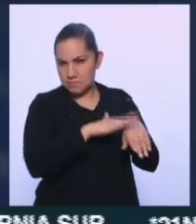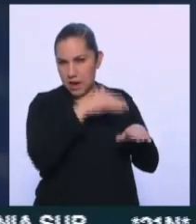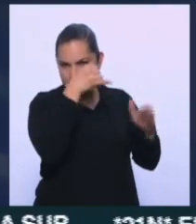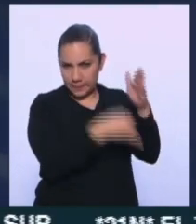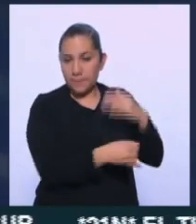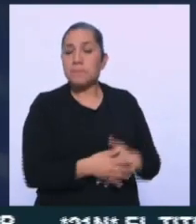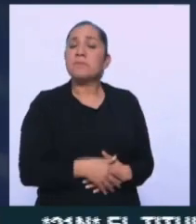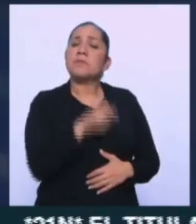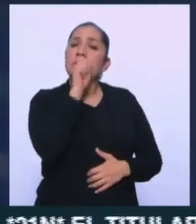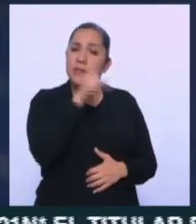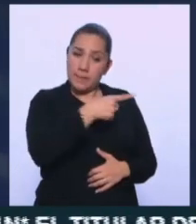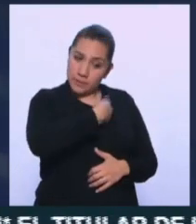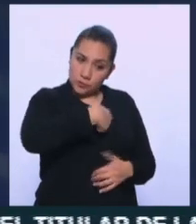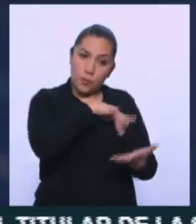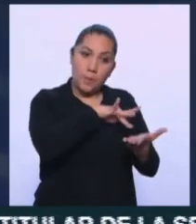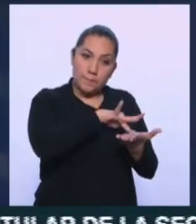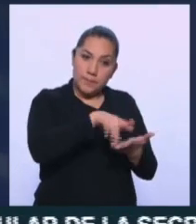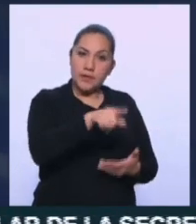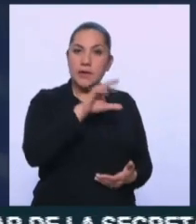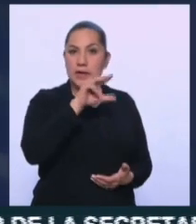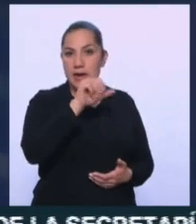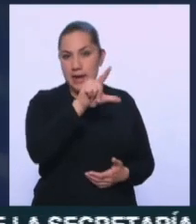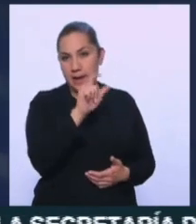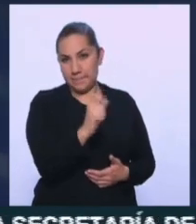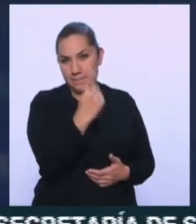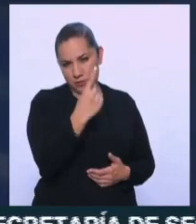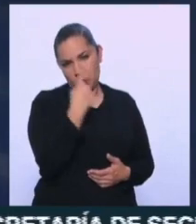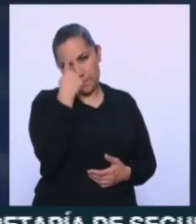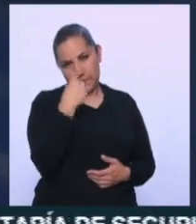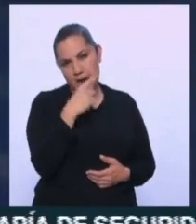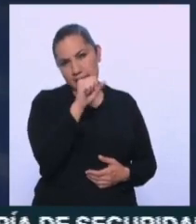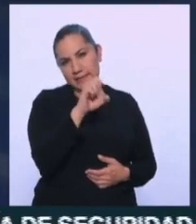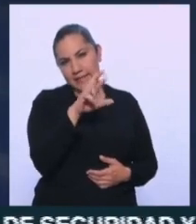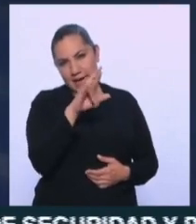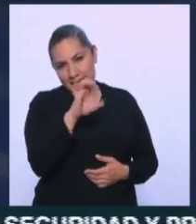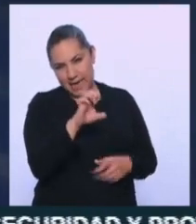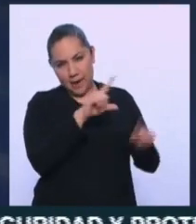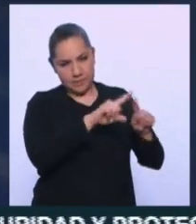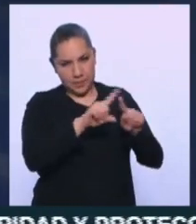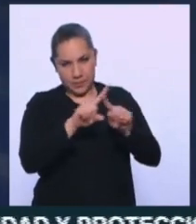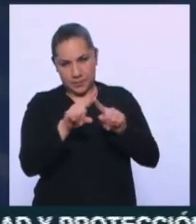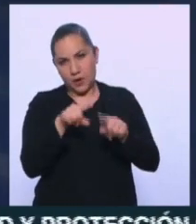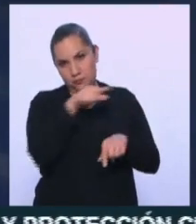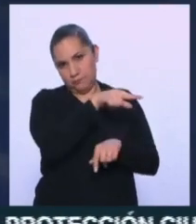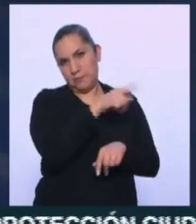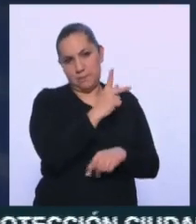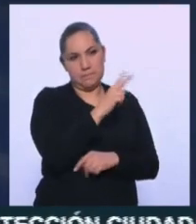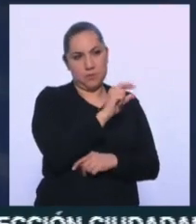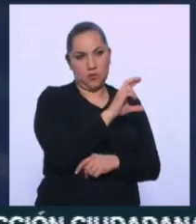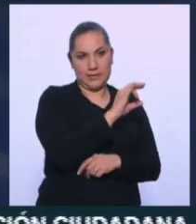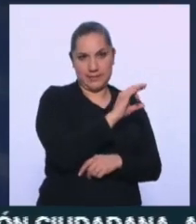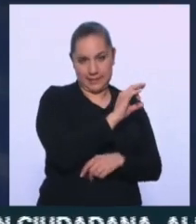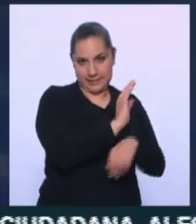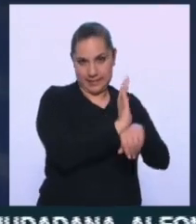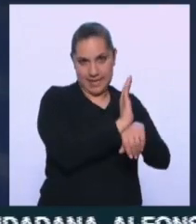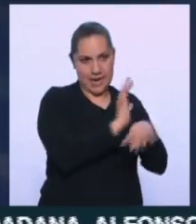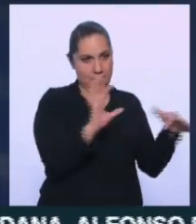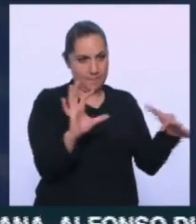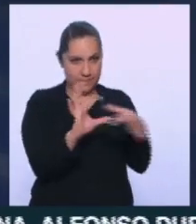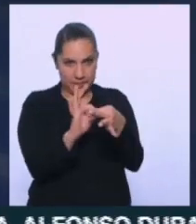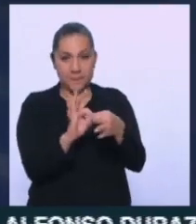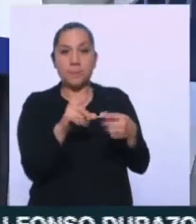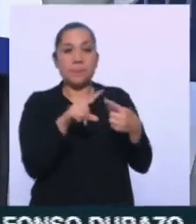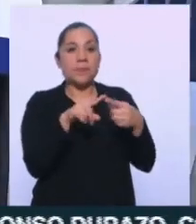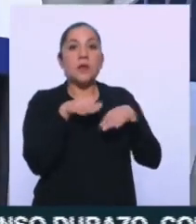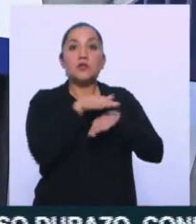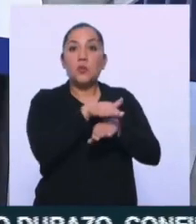Canal 21 con 2 series que vamos a hacer desde Procine, ¿no? Una sobre el metro, o sea, en el metro tenemos millones de historias,